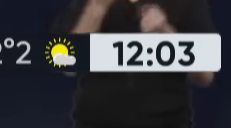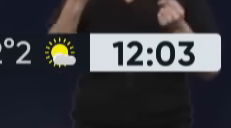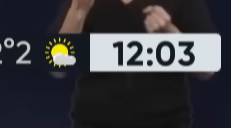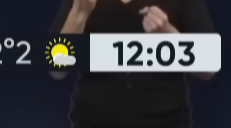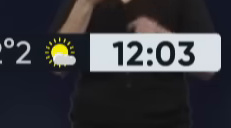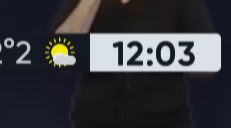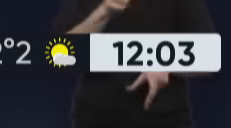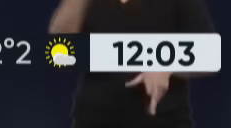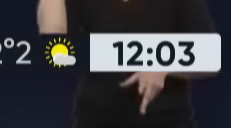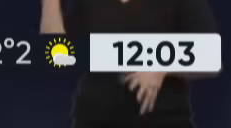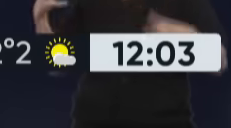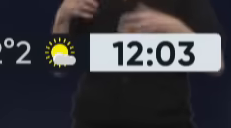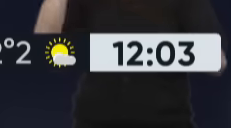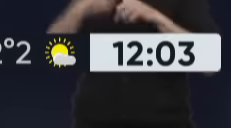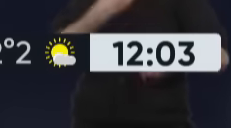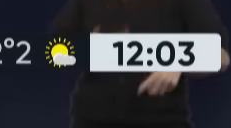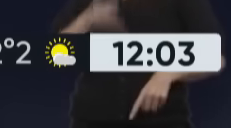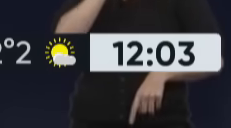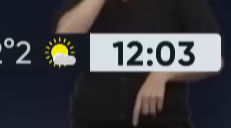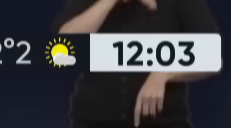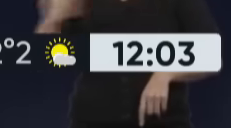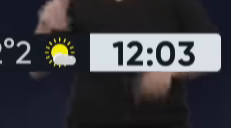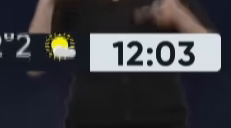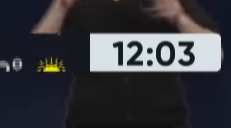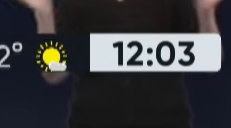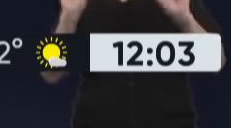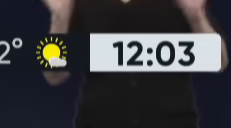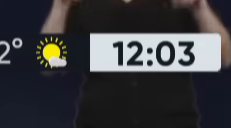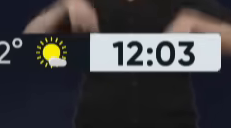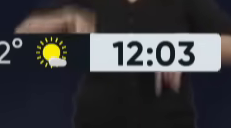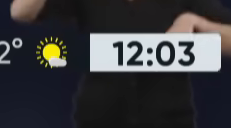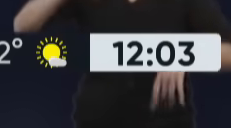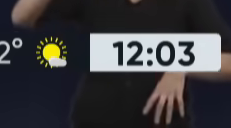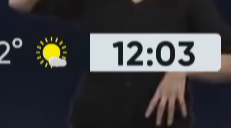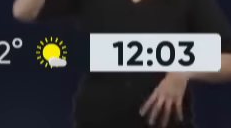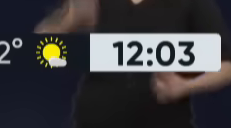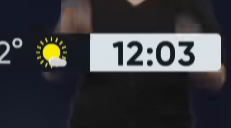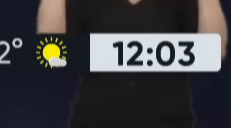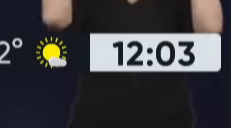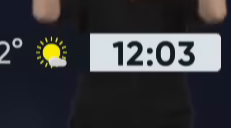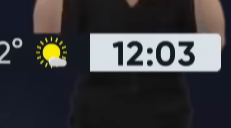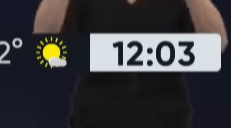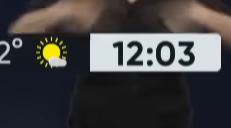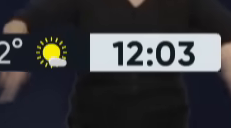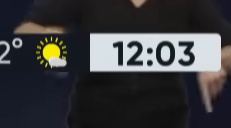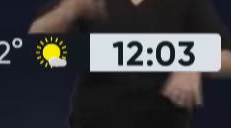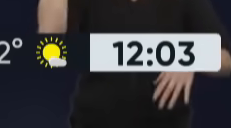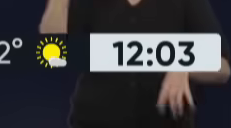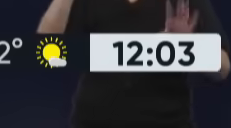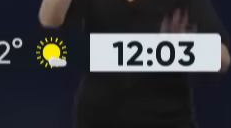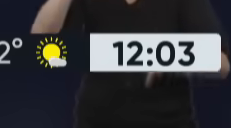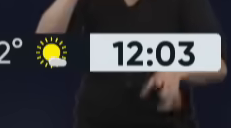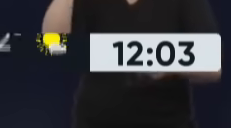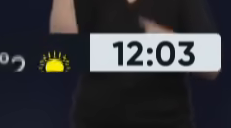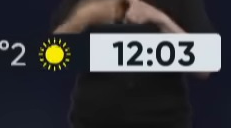eran tan críticos de algunas cuestiones cuando efectivamente nos encerraban, cuando efectivamente había vacunatorios VIP, cuando hacían fiestas mientras